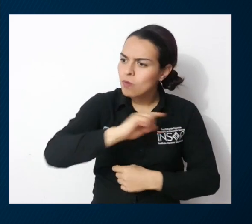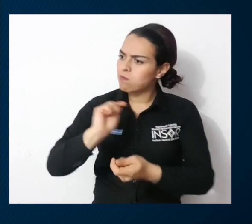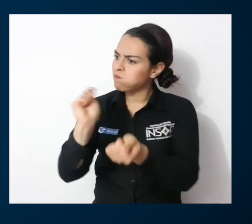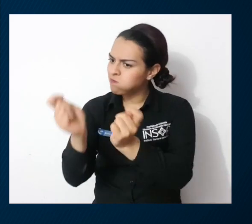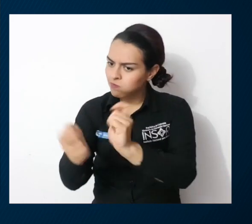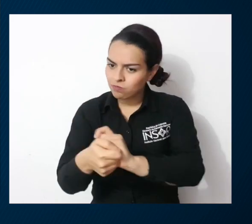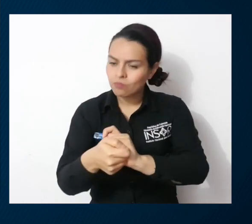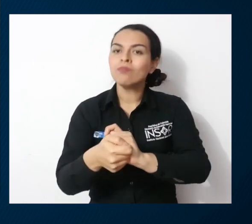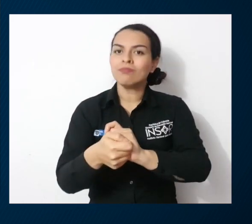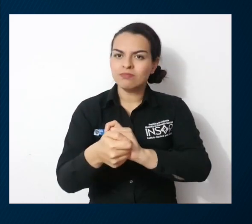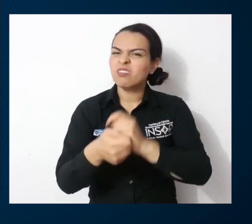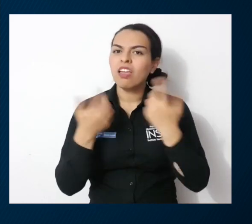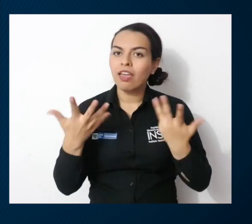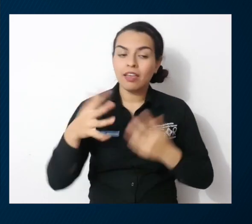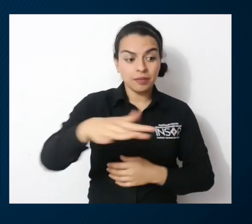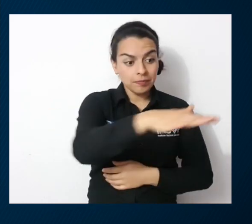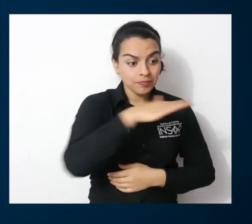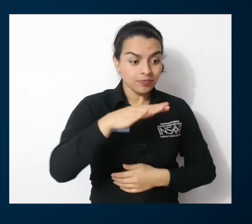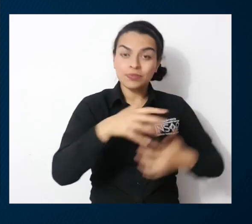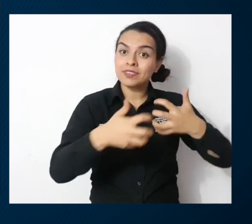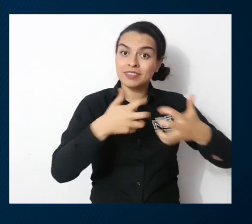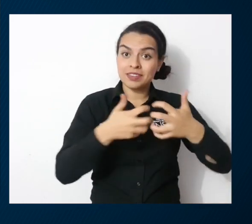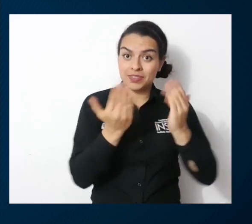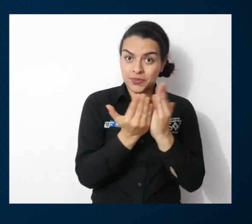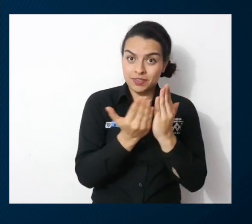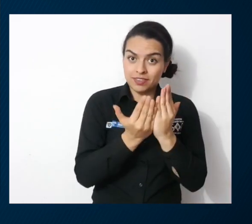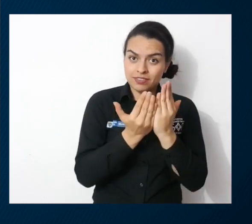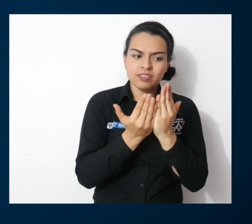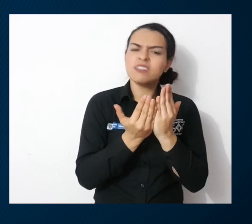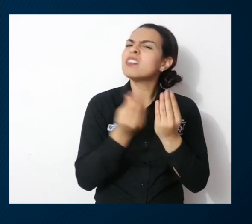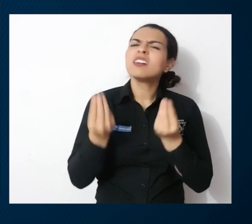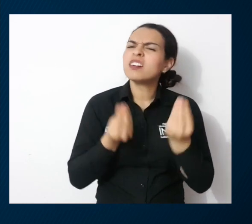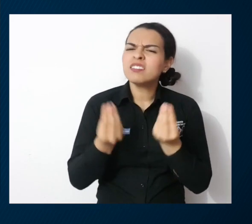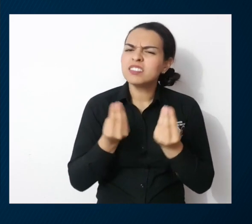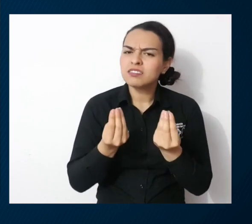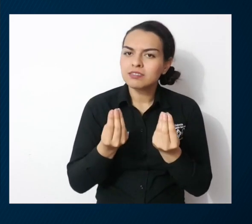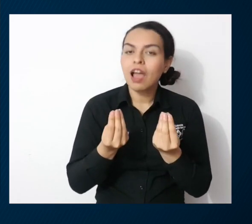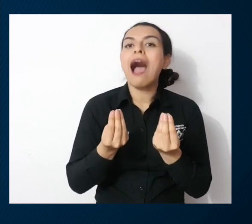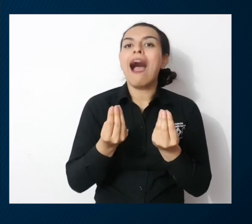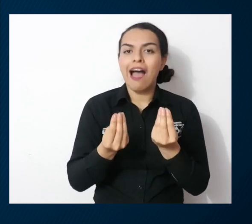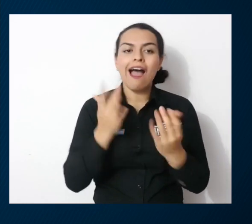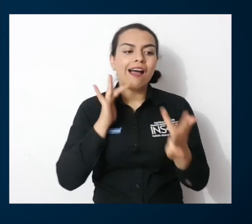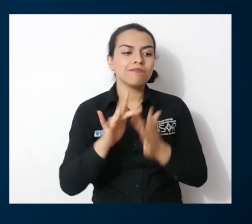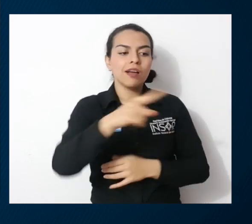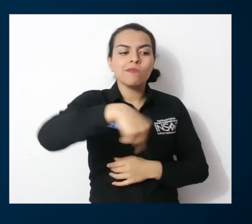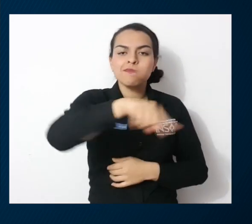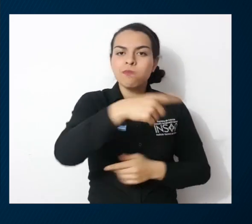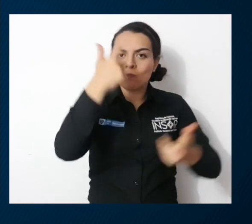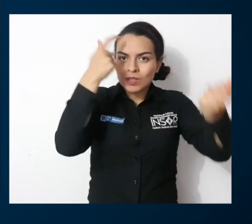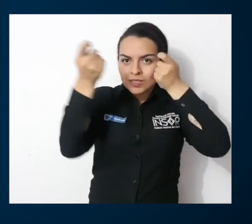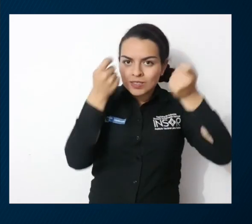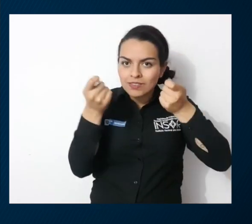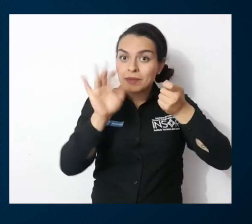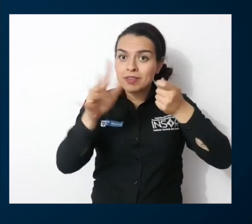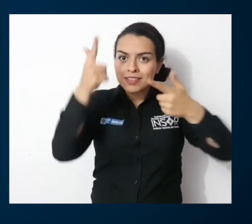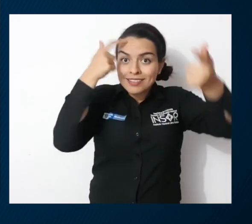transformación, sería a que el sistema educativo lo que tiene que hacer después es a tener unas estrategias de